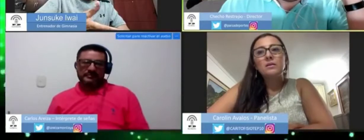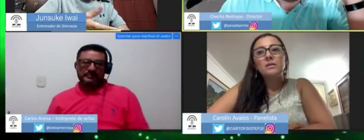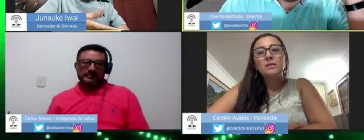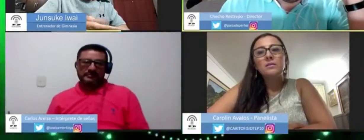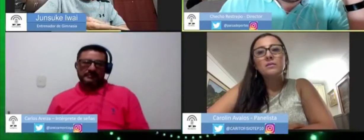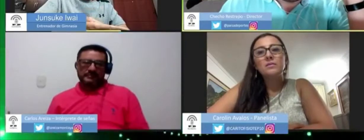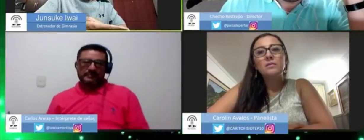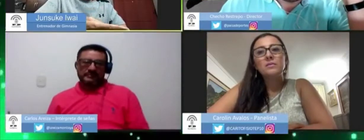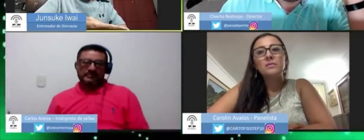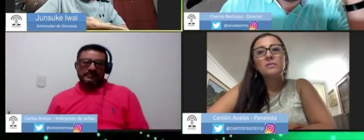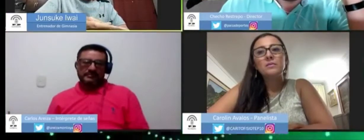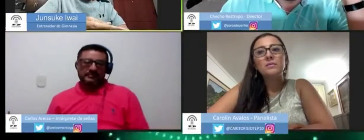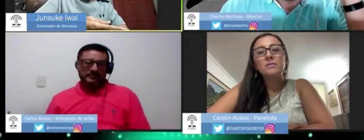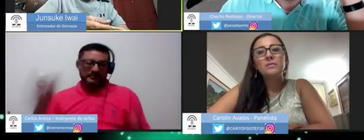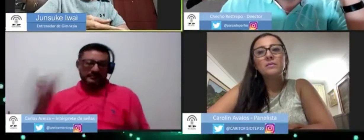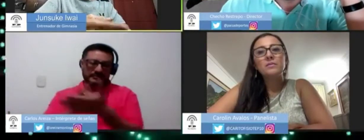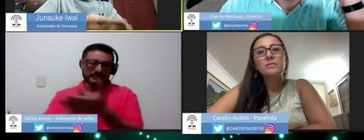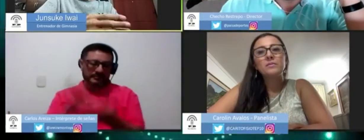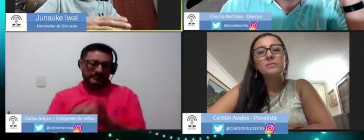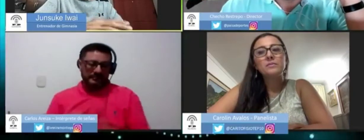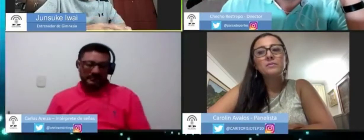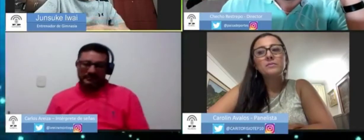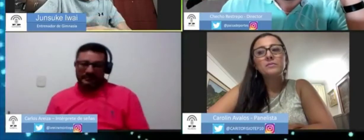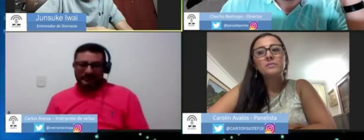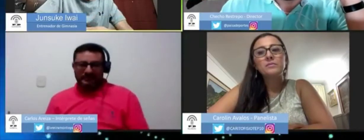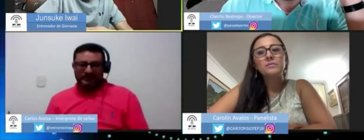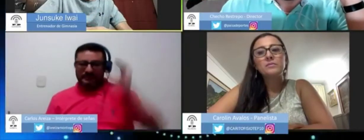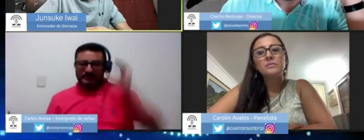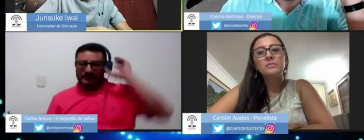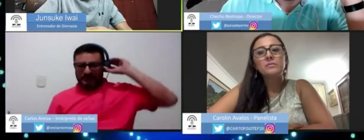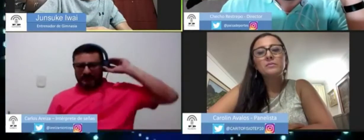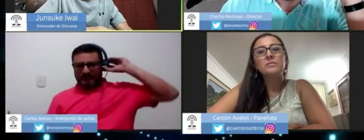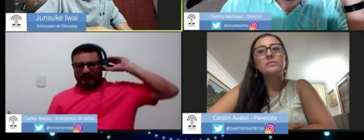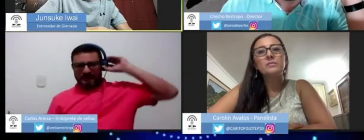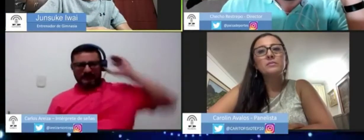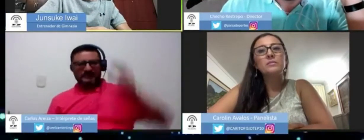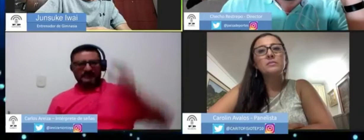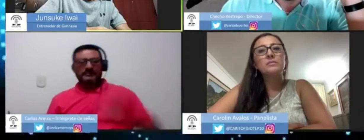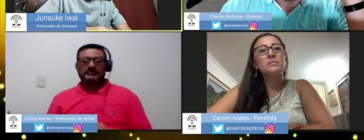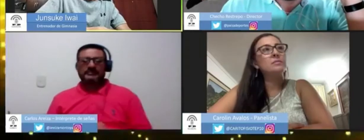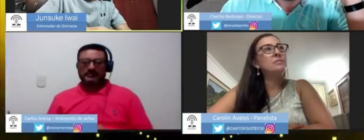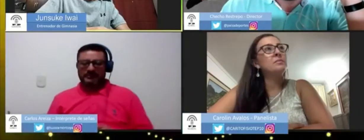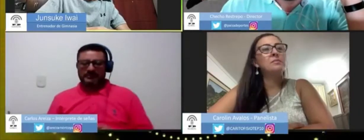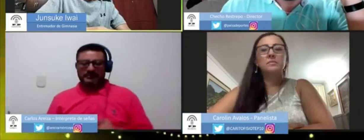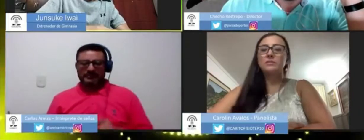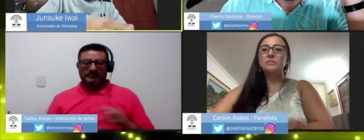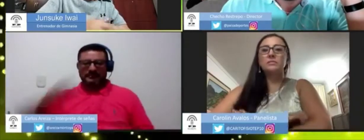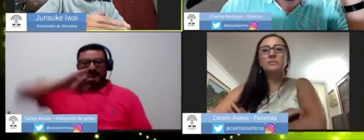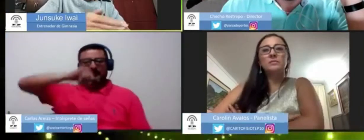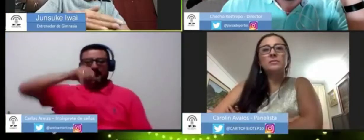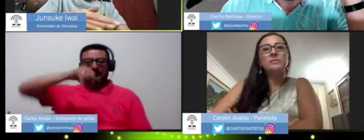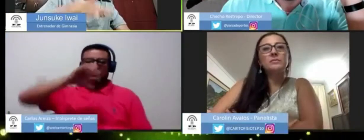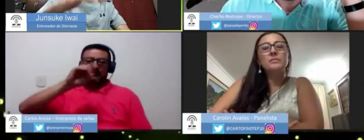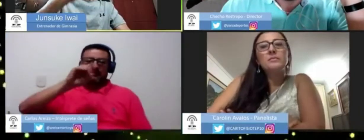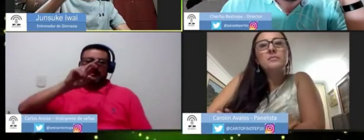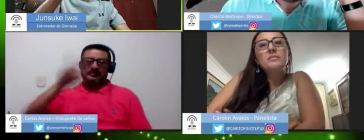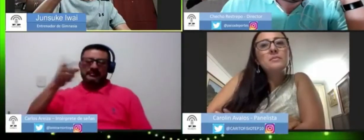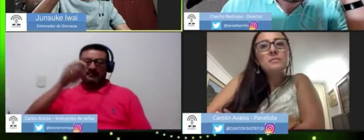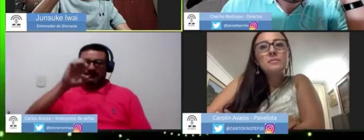Adelante, por profe. Caso de Jorge Hugo, lo mismo. ¿Sí? Y él había trabajado